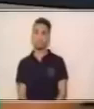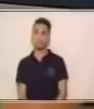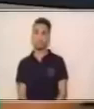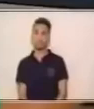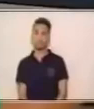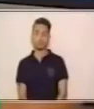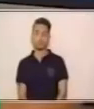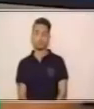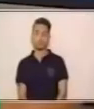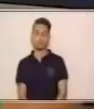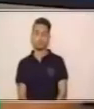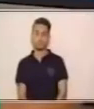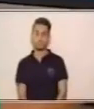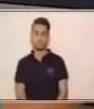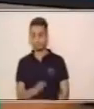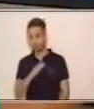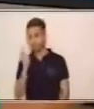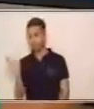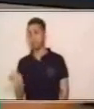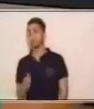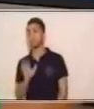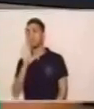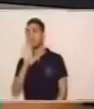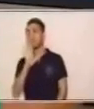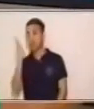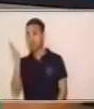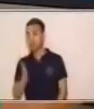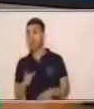sextos. Por último serían